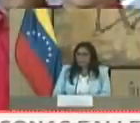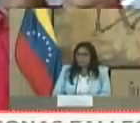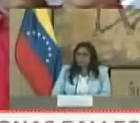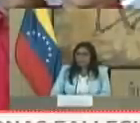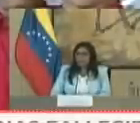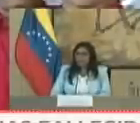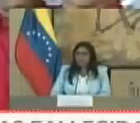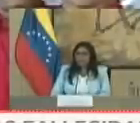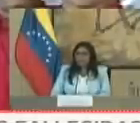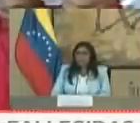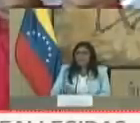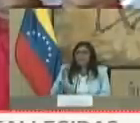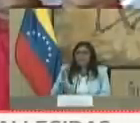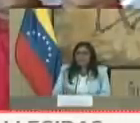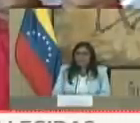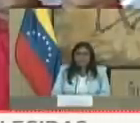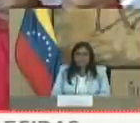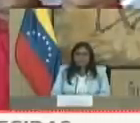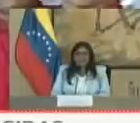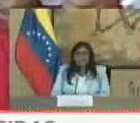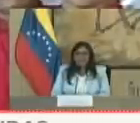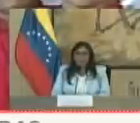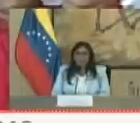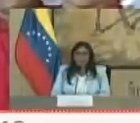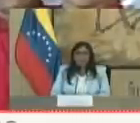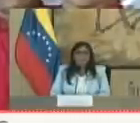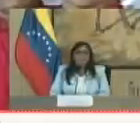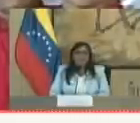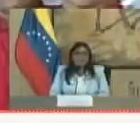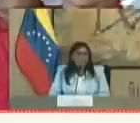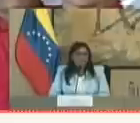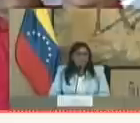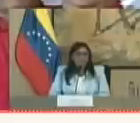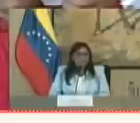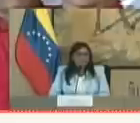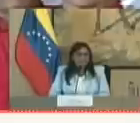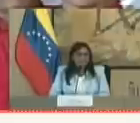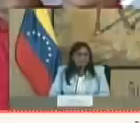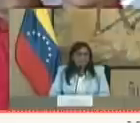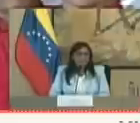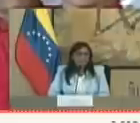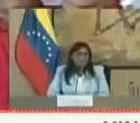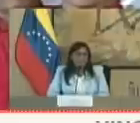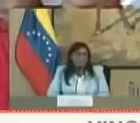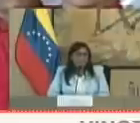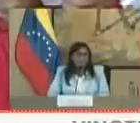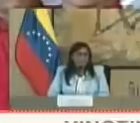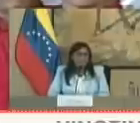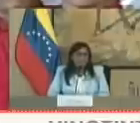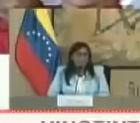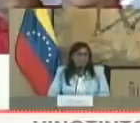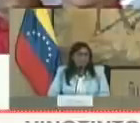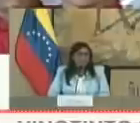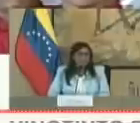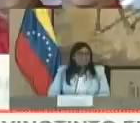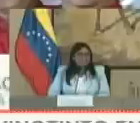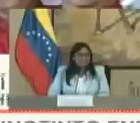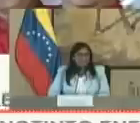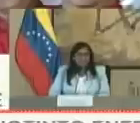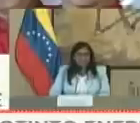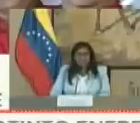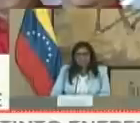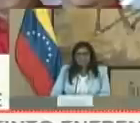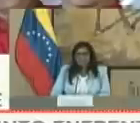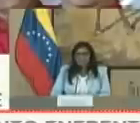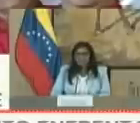paz. Por la paz en nuestro suelo patrio. Y estamos seguros,